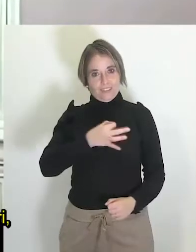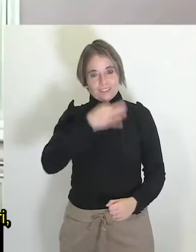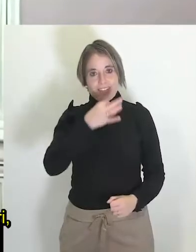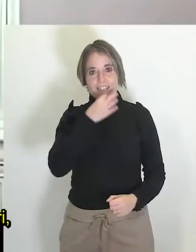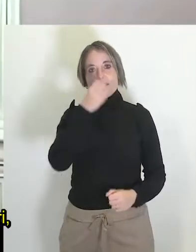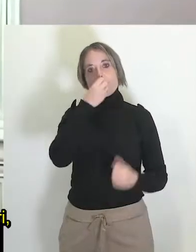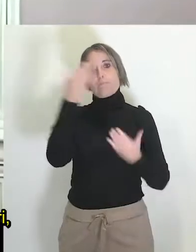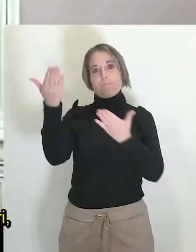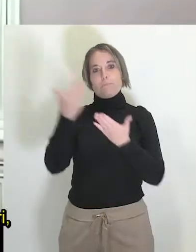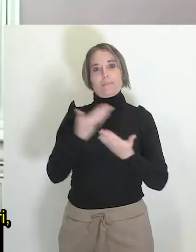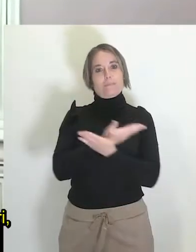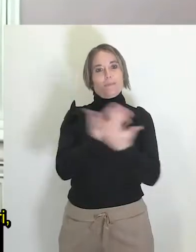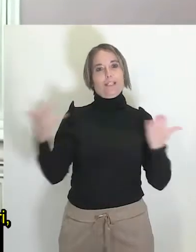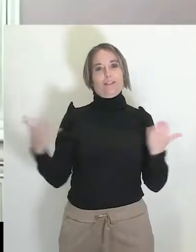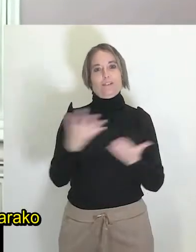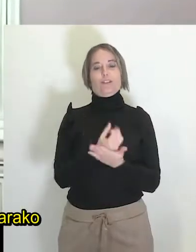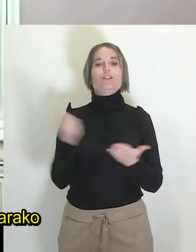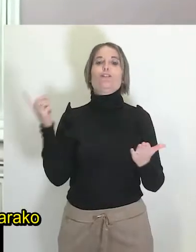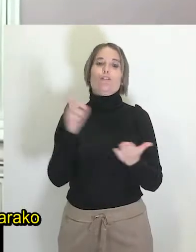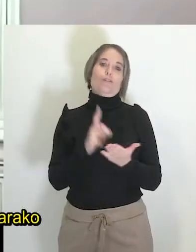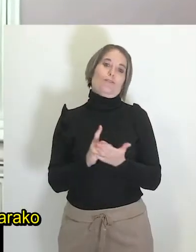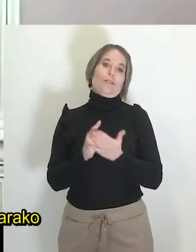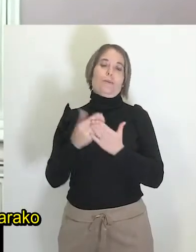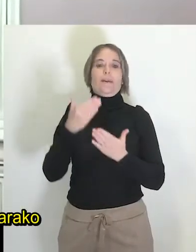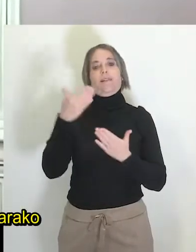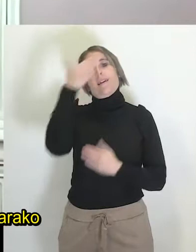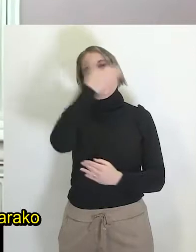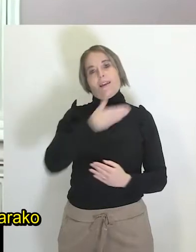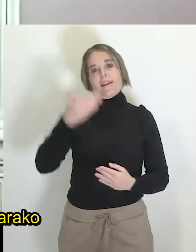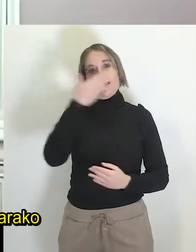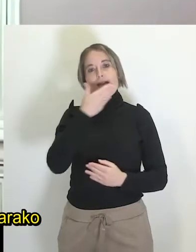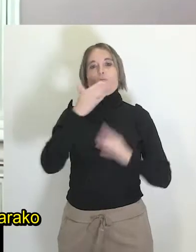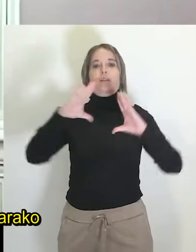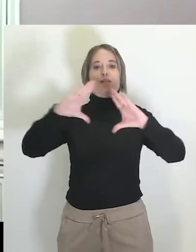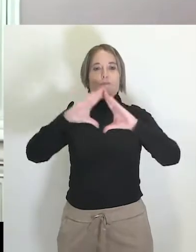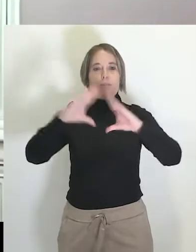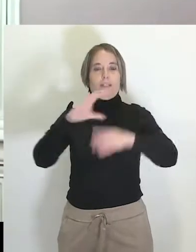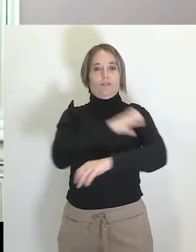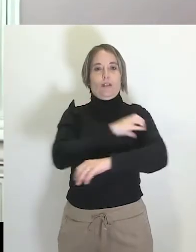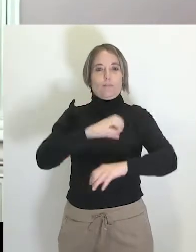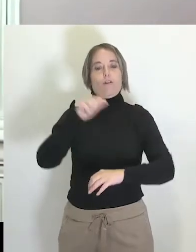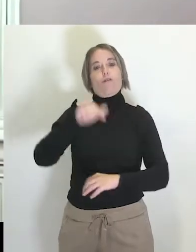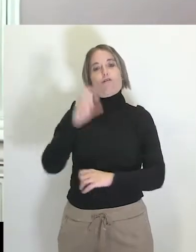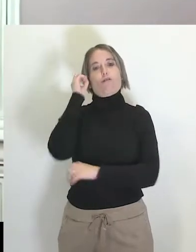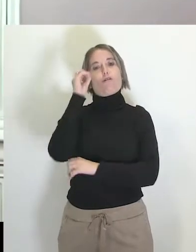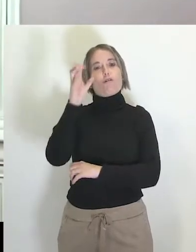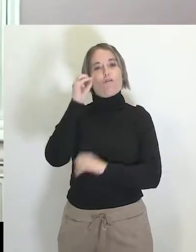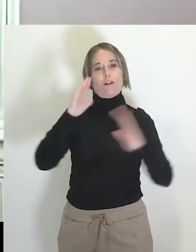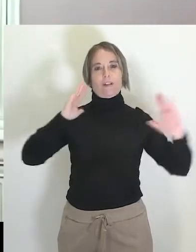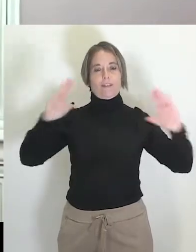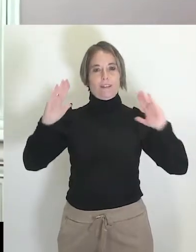Arratsaldeon eta ongi etorri berriz ere Gasteizko Jabekuntza Feministarako Eskolak antolaturiko ziklo